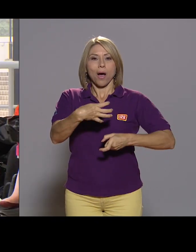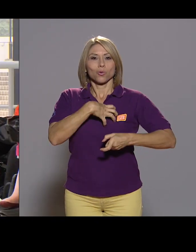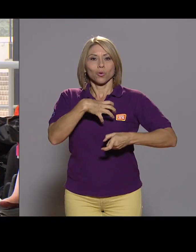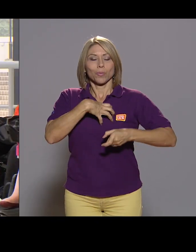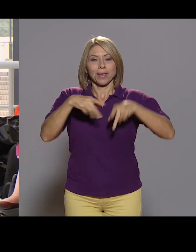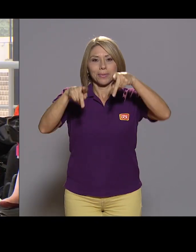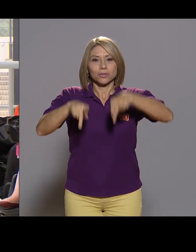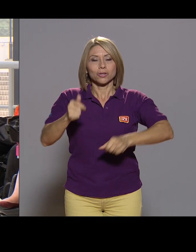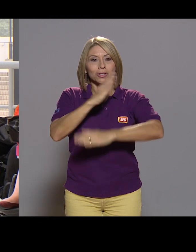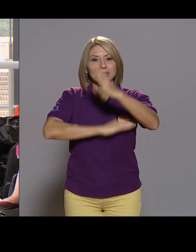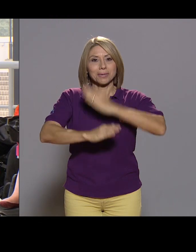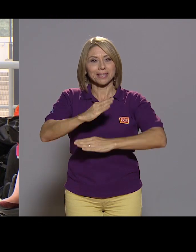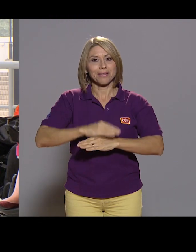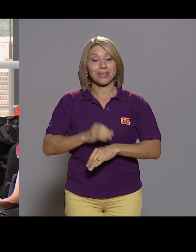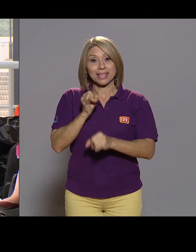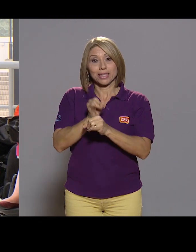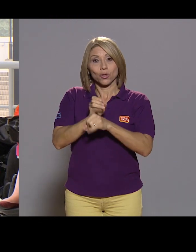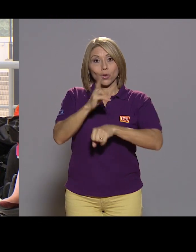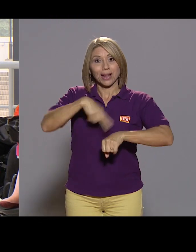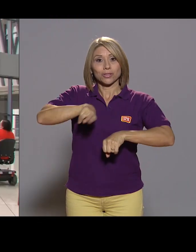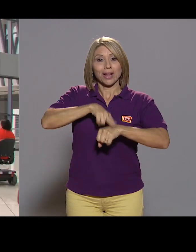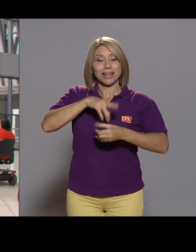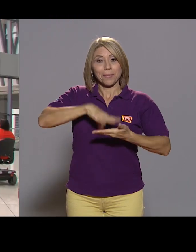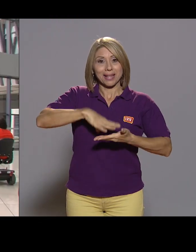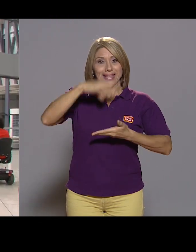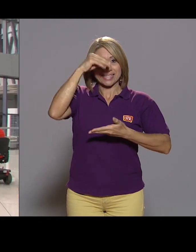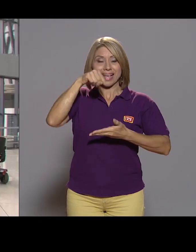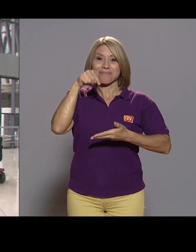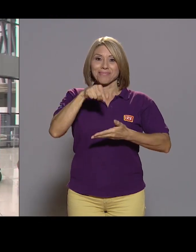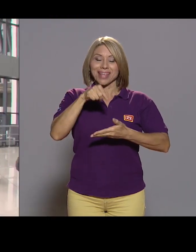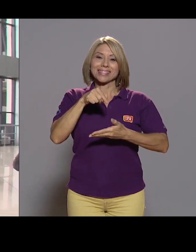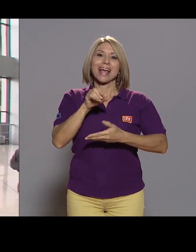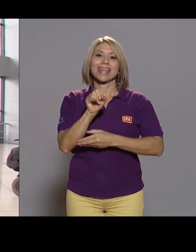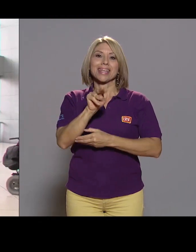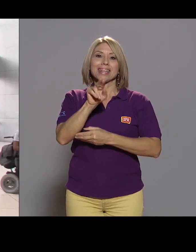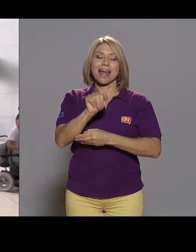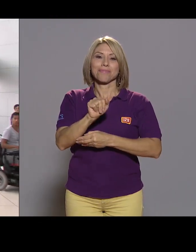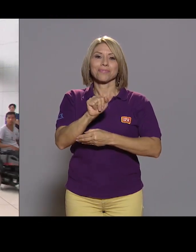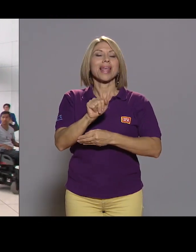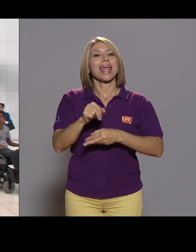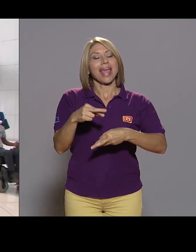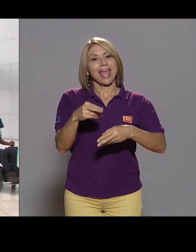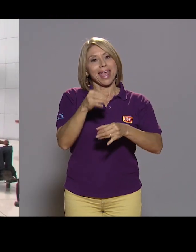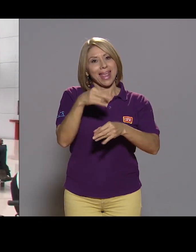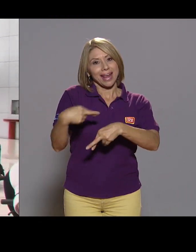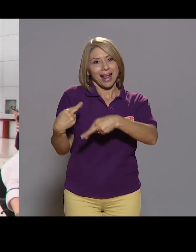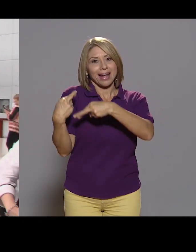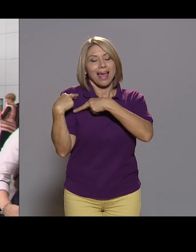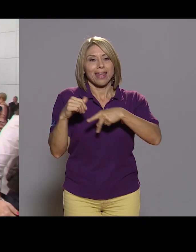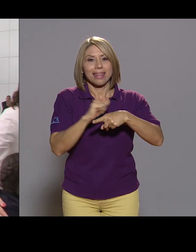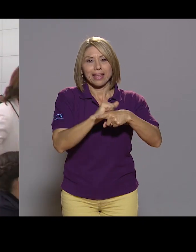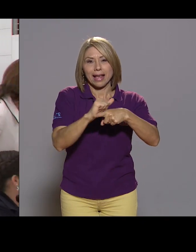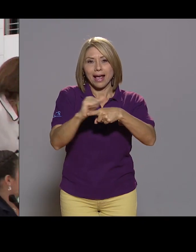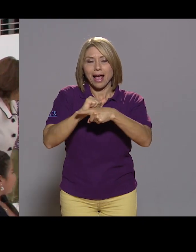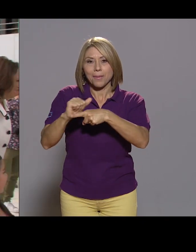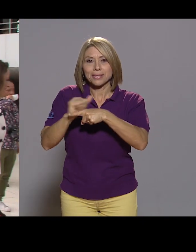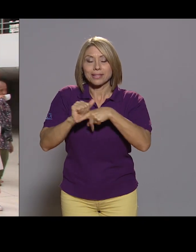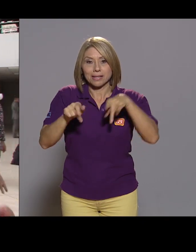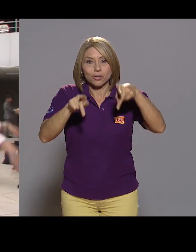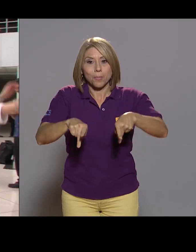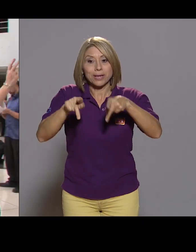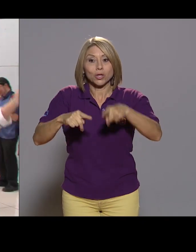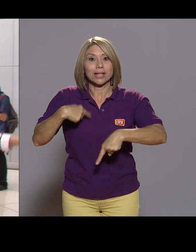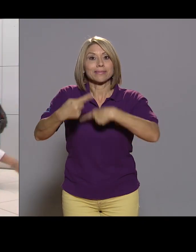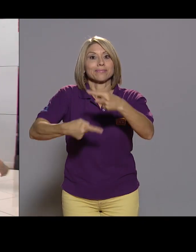discapacidad. El Instituto Nacional de Aprendizaje es la entidad encargada de dar capacitación a las personas que